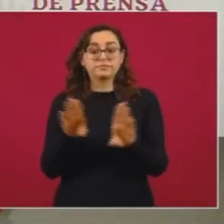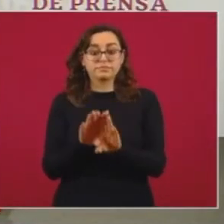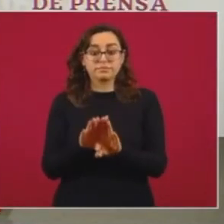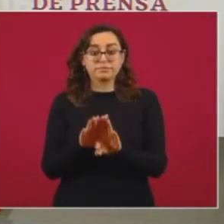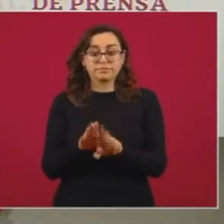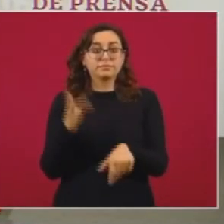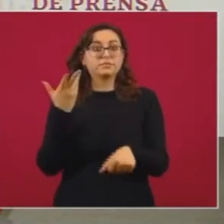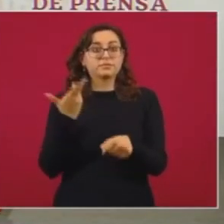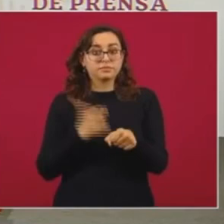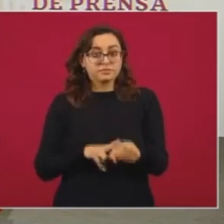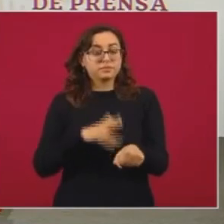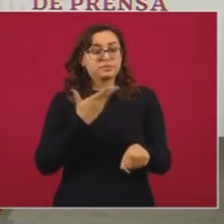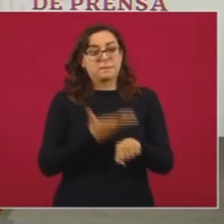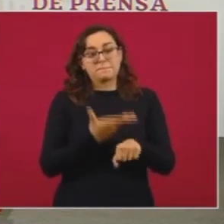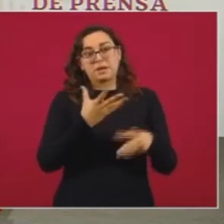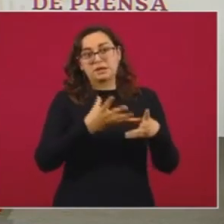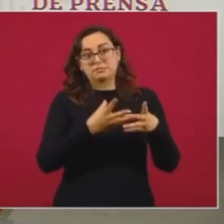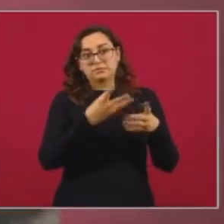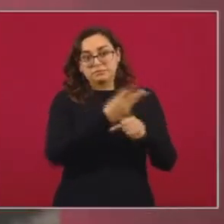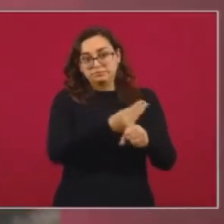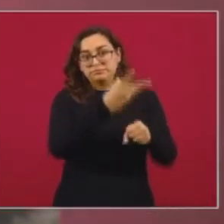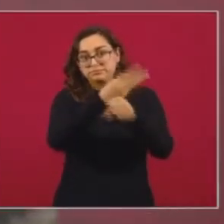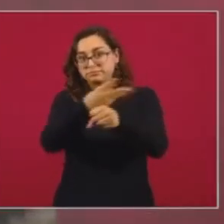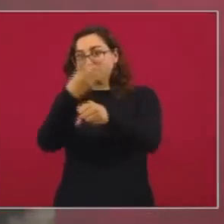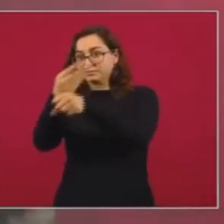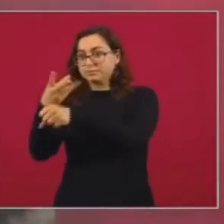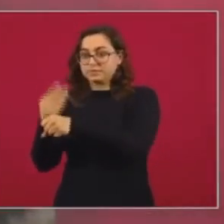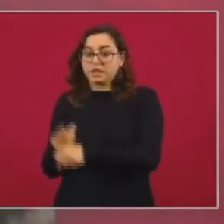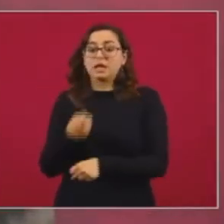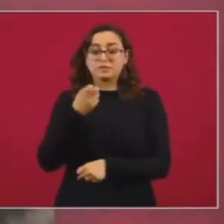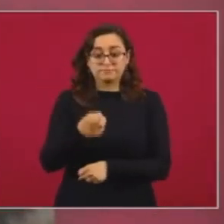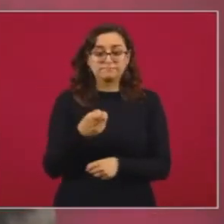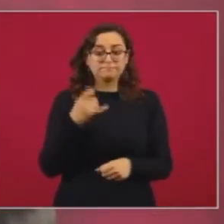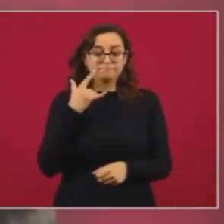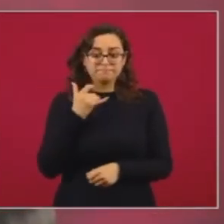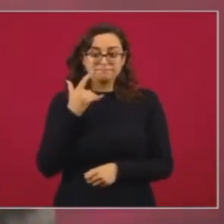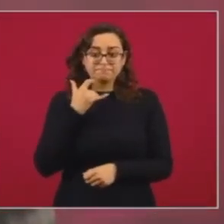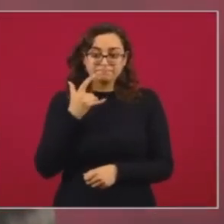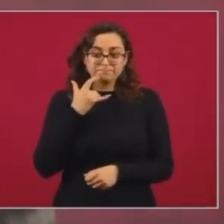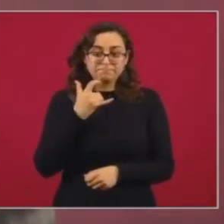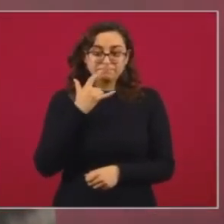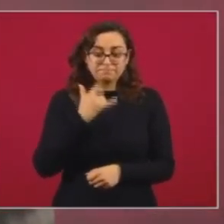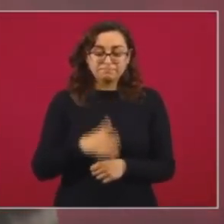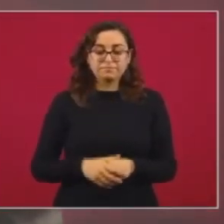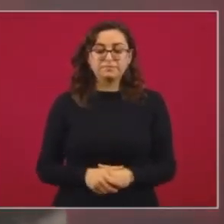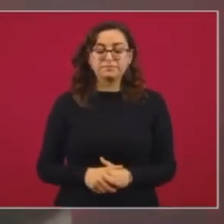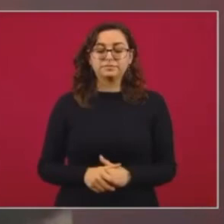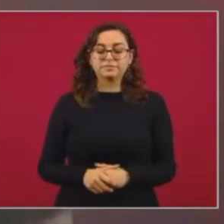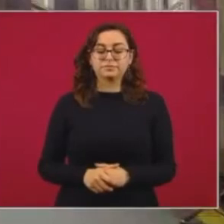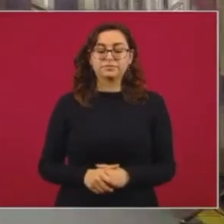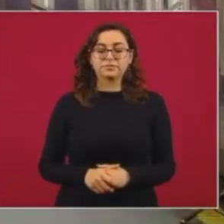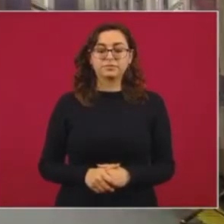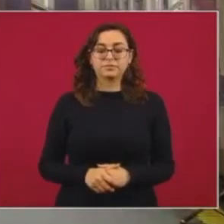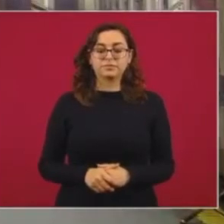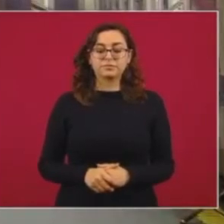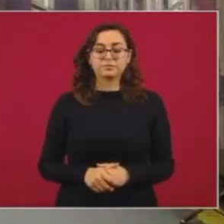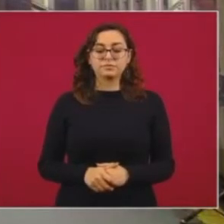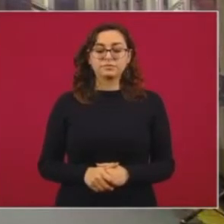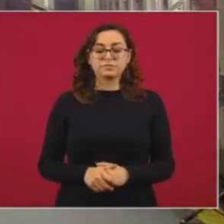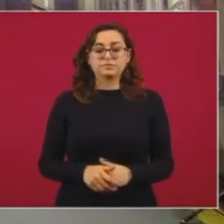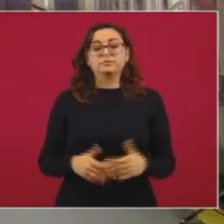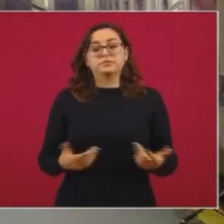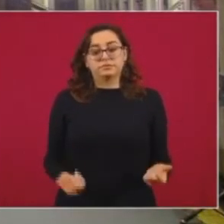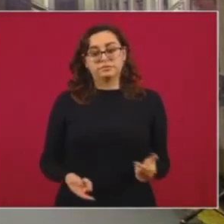más extensa que la necesidad. Y eso es lo que estamos haciendo conjuntamente con la Ciudad de México. La primera pregunta